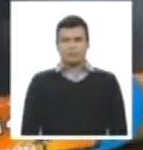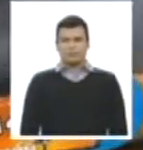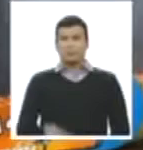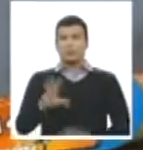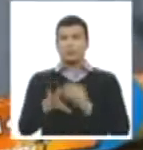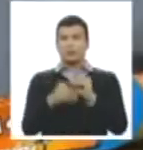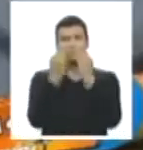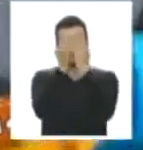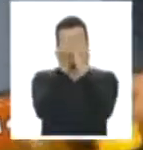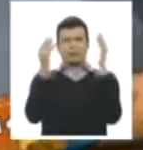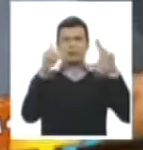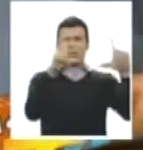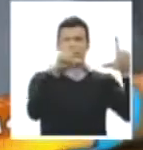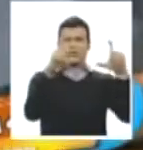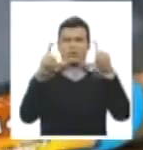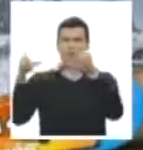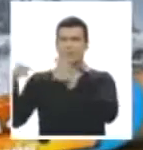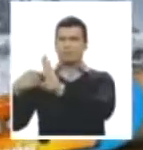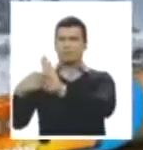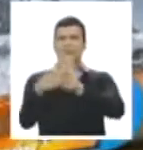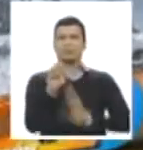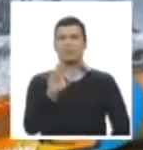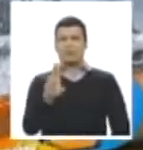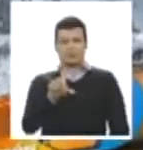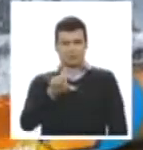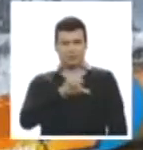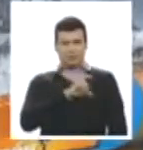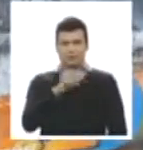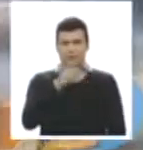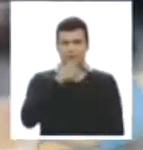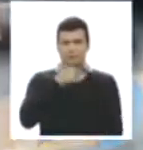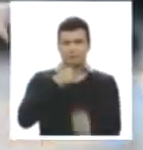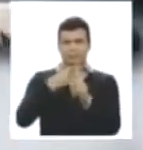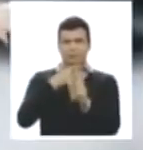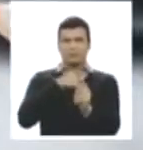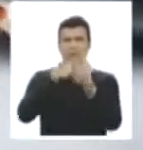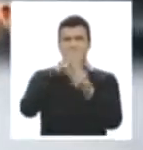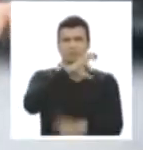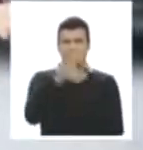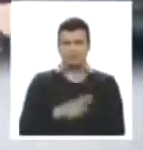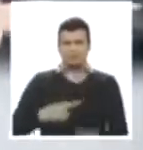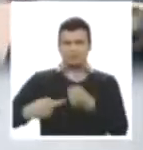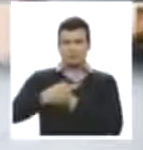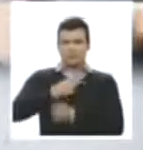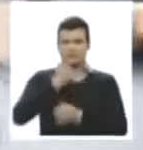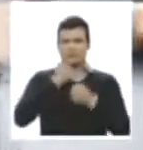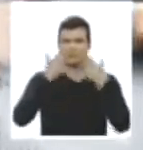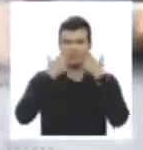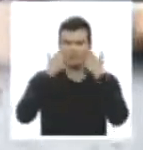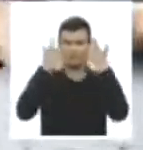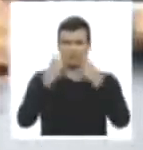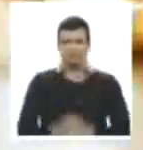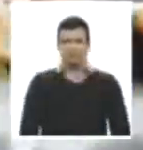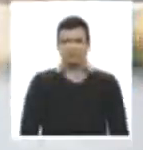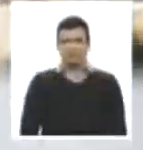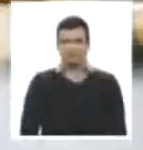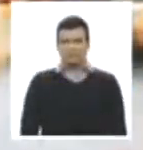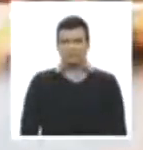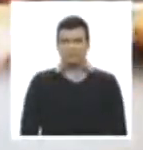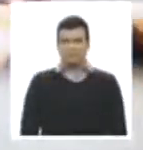Y la exposición fotográfica que se cumple en el oriente de la ciudad. Noticiero más pacífico, donde la región es